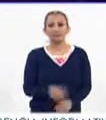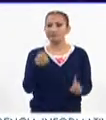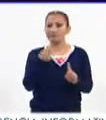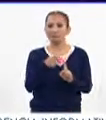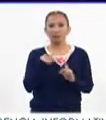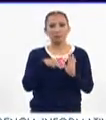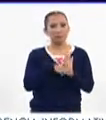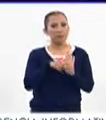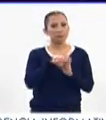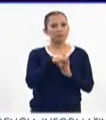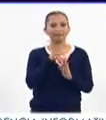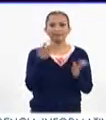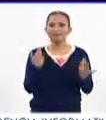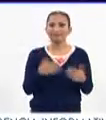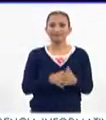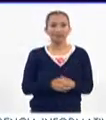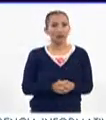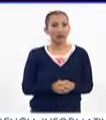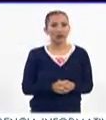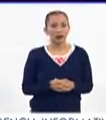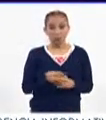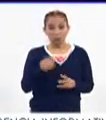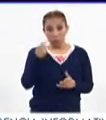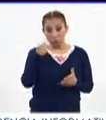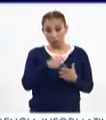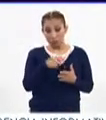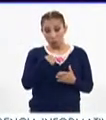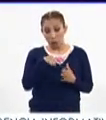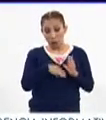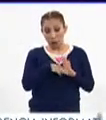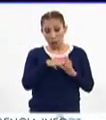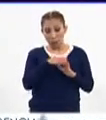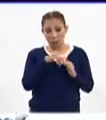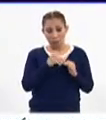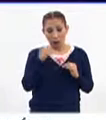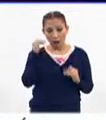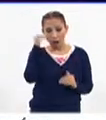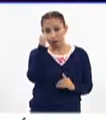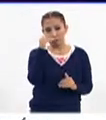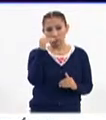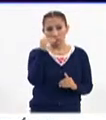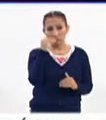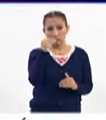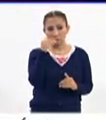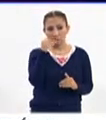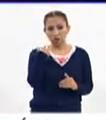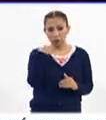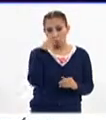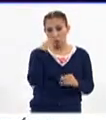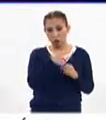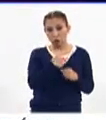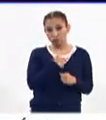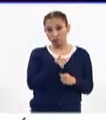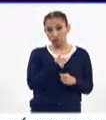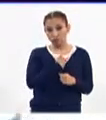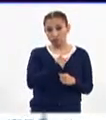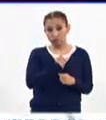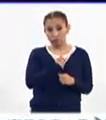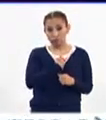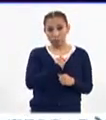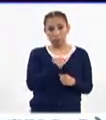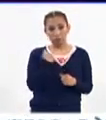Principalmente la madurez. Considero que mi madurez incrementó mucho al ser responsable yo misma